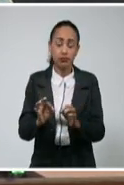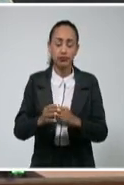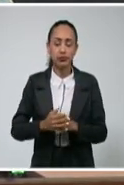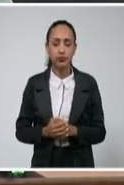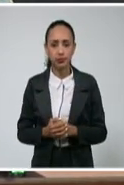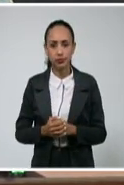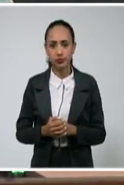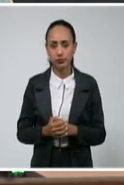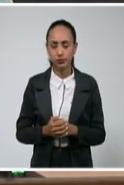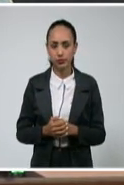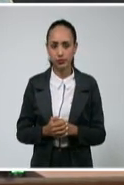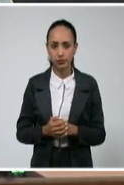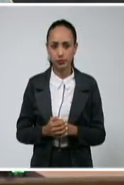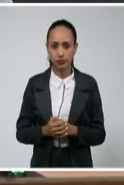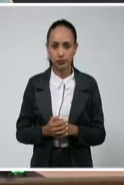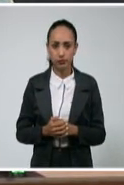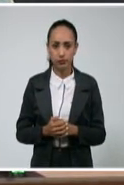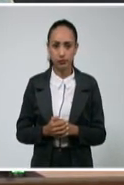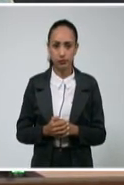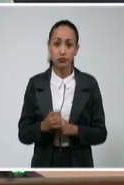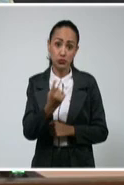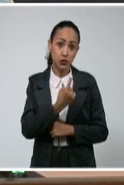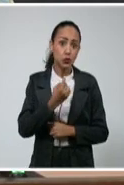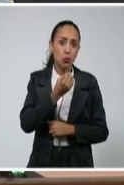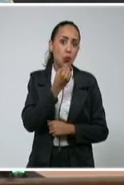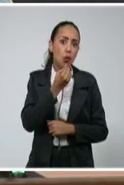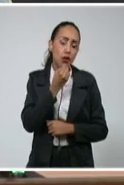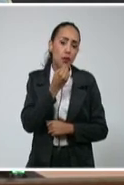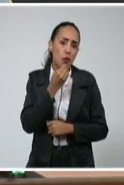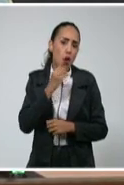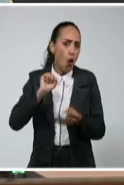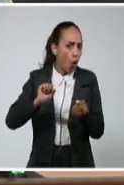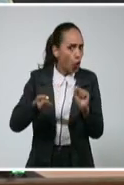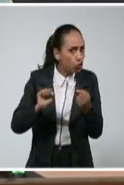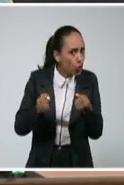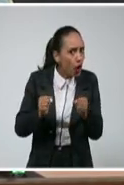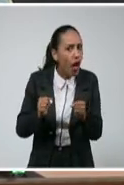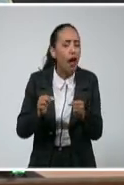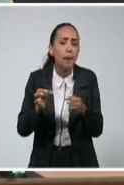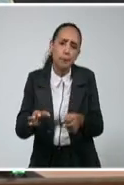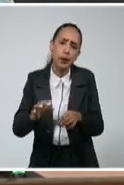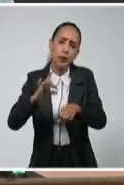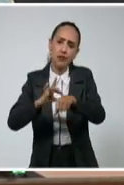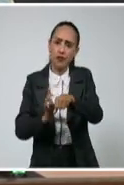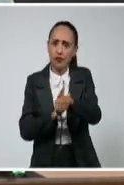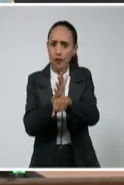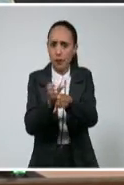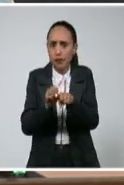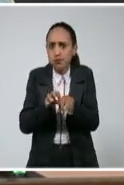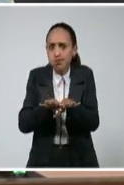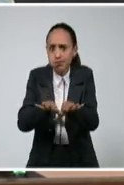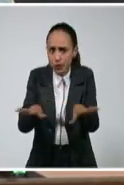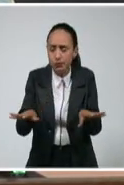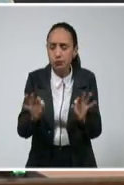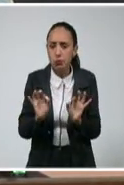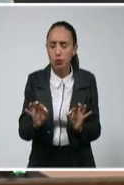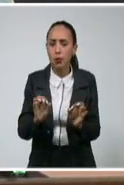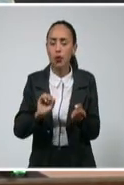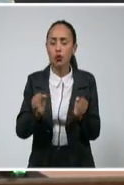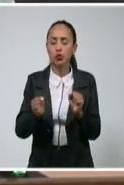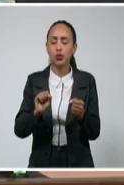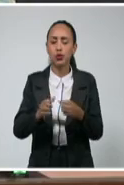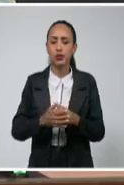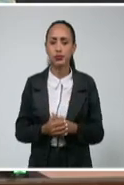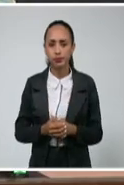meseta y poder tener el comportamiento que los propios pronósticos están planteando en